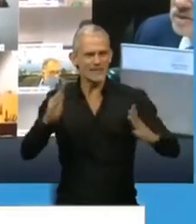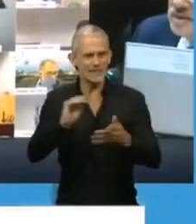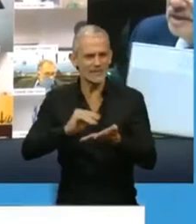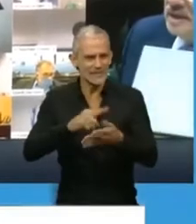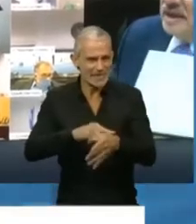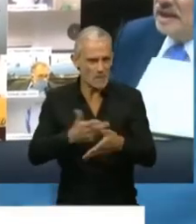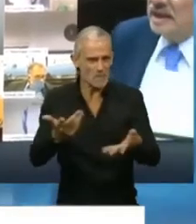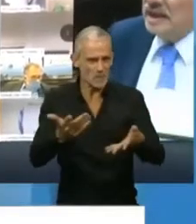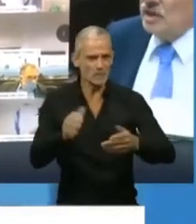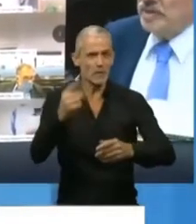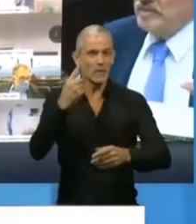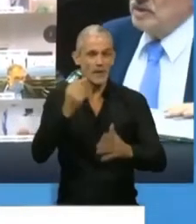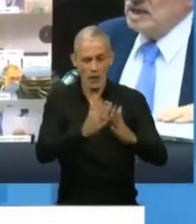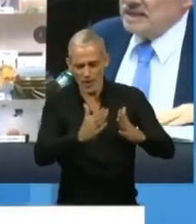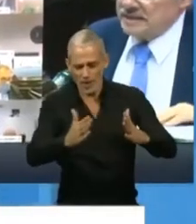primeros días,